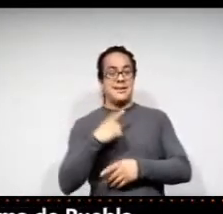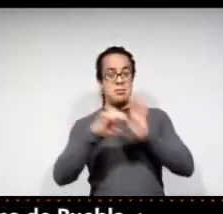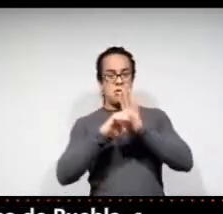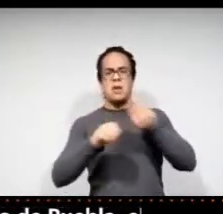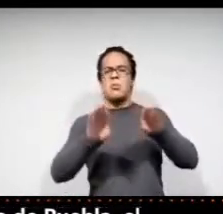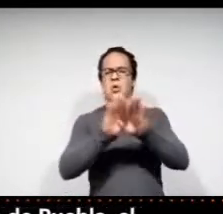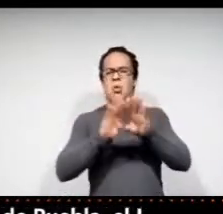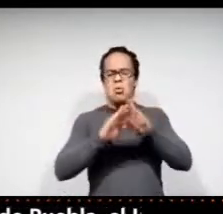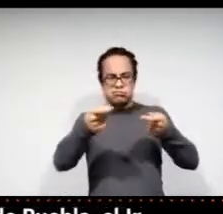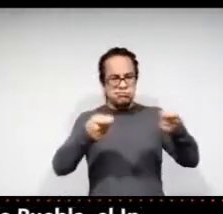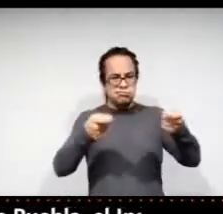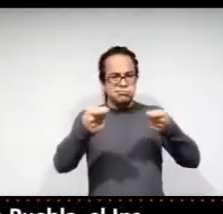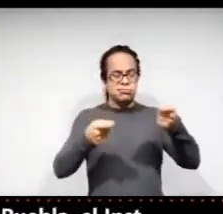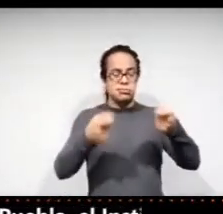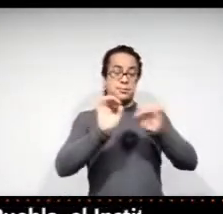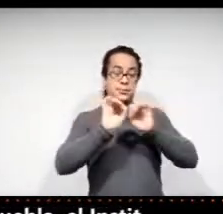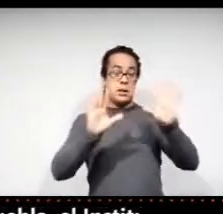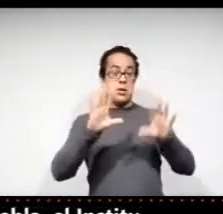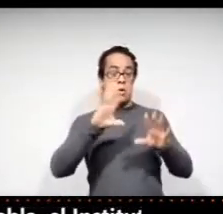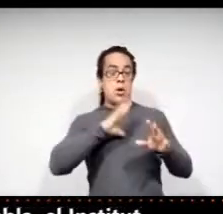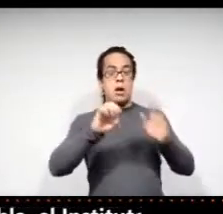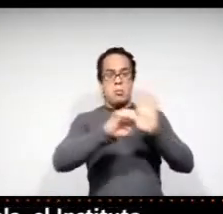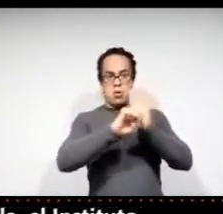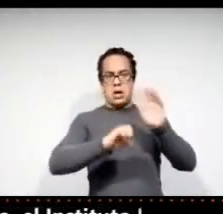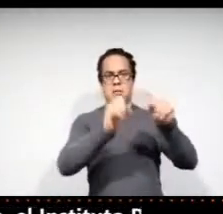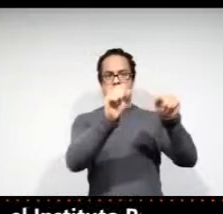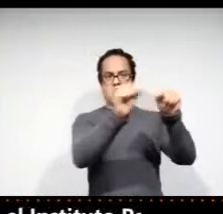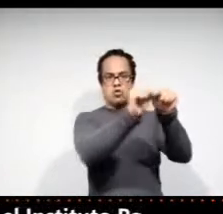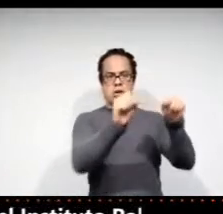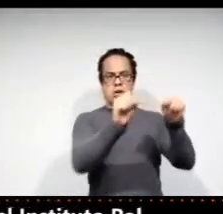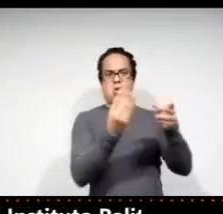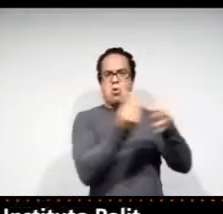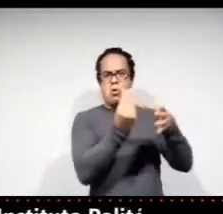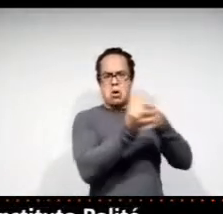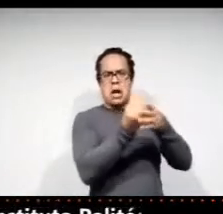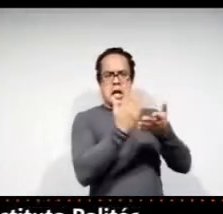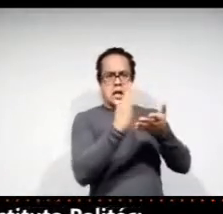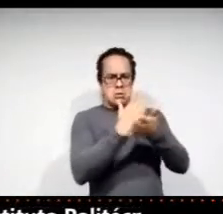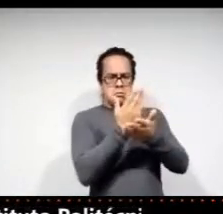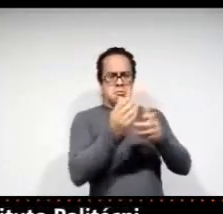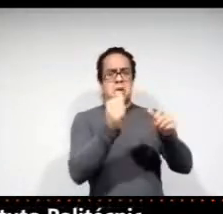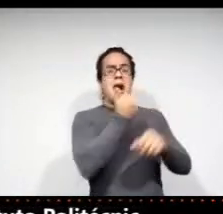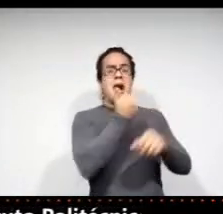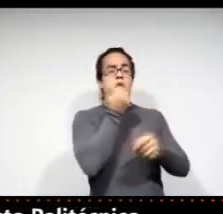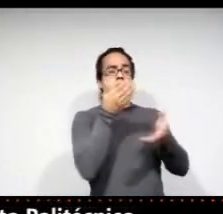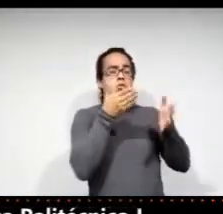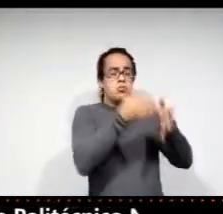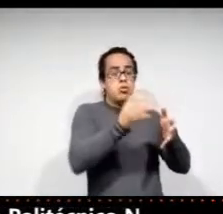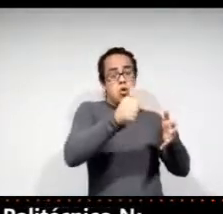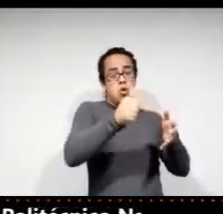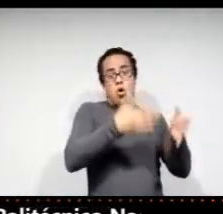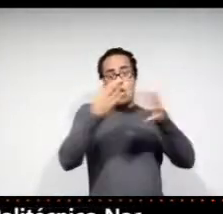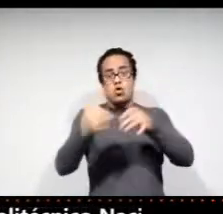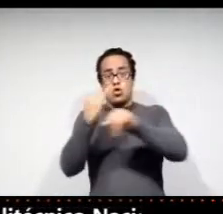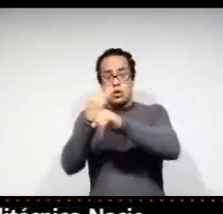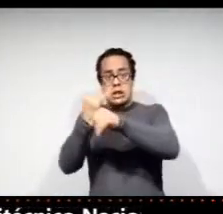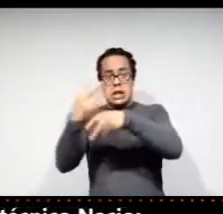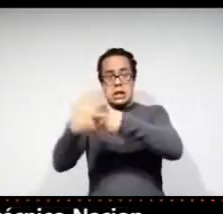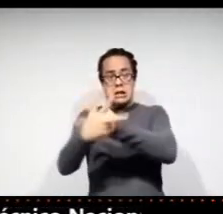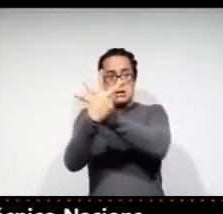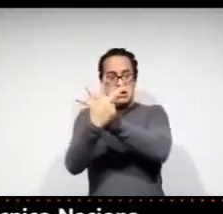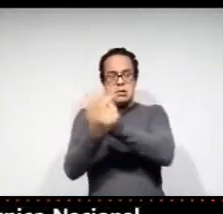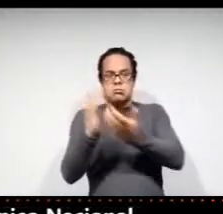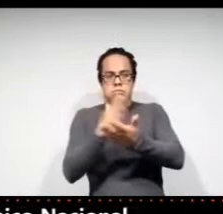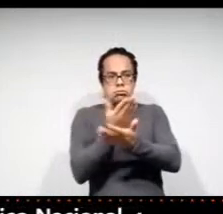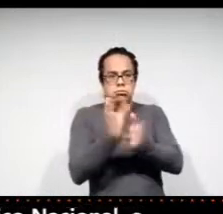por supuesto, podemos tener la clase presencial con una parte de los alumnos y lo demás en streaming. Pero yo me pregunto si los